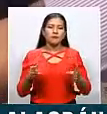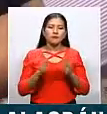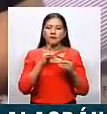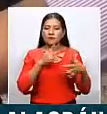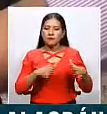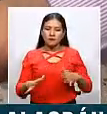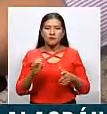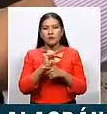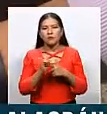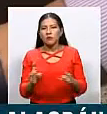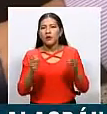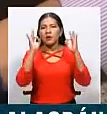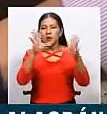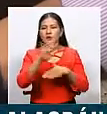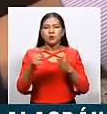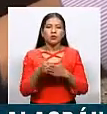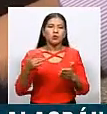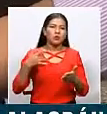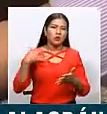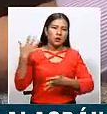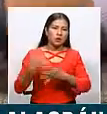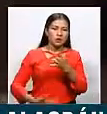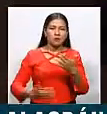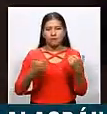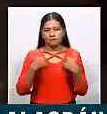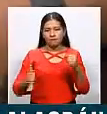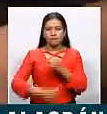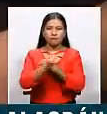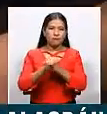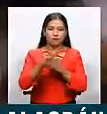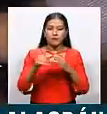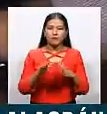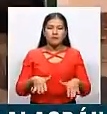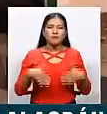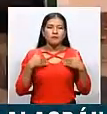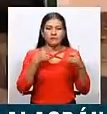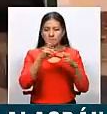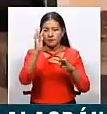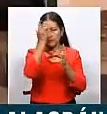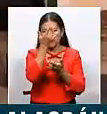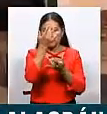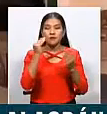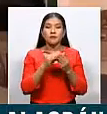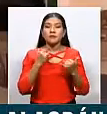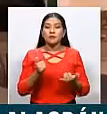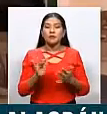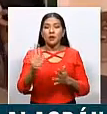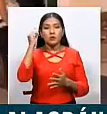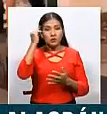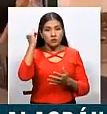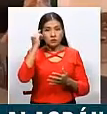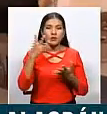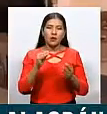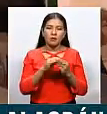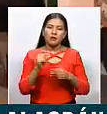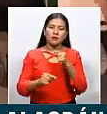grave, que tenga sintomatología que significa un riesgo para la vida del paciente. También se menciona que el gobierno va a hacer gestiones para que sigan